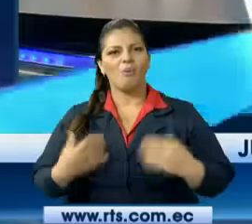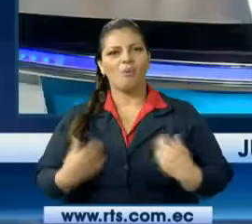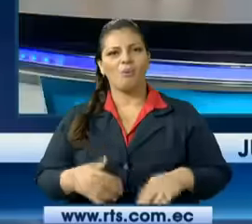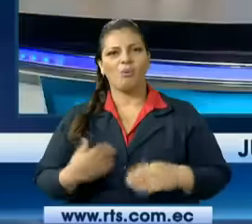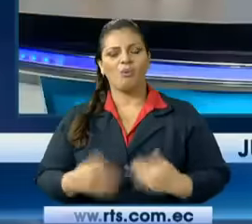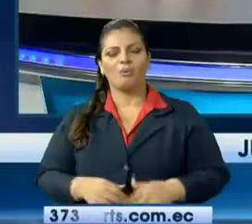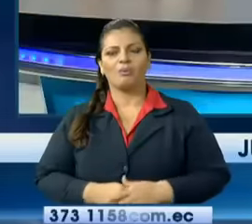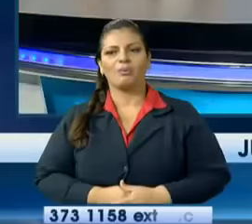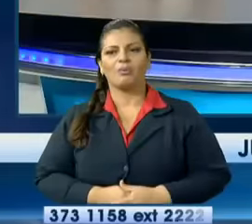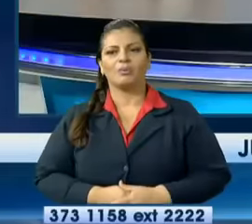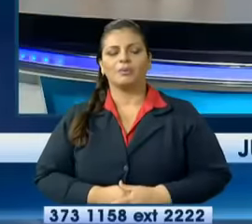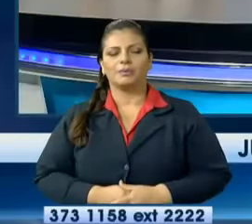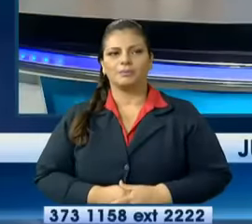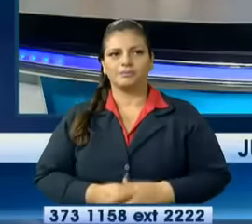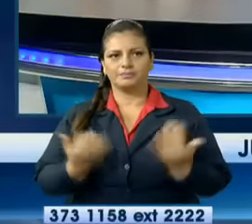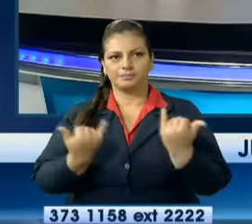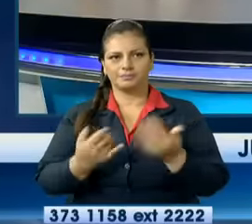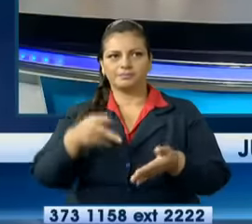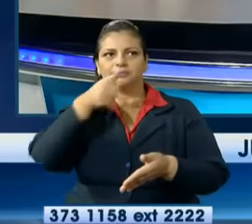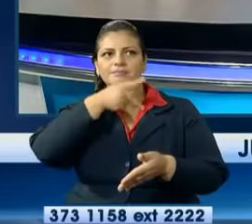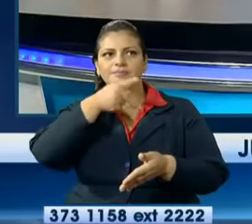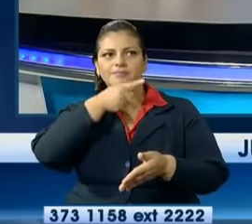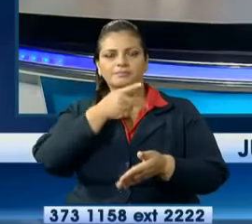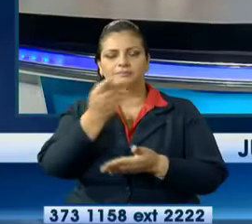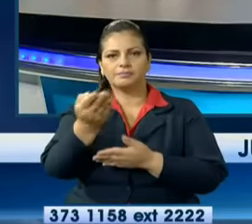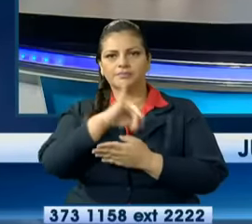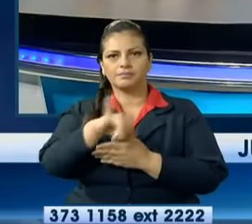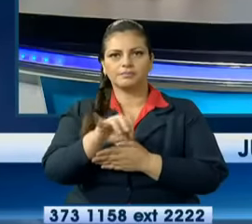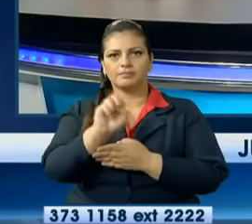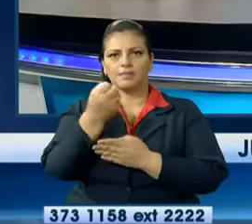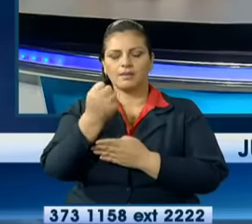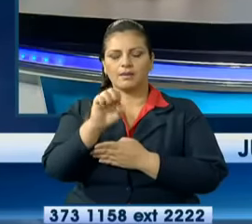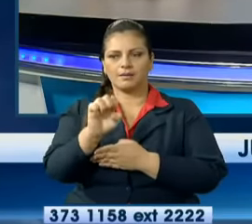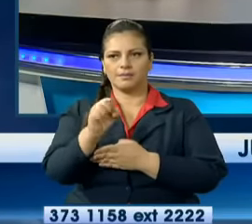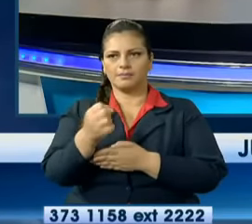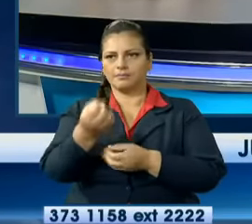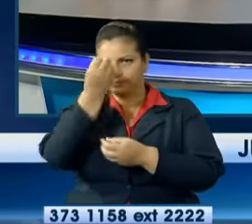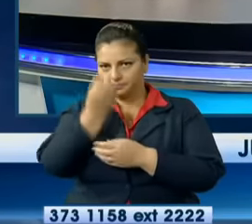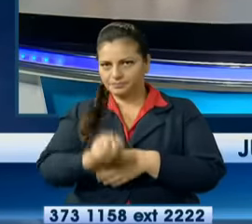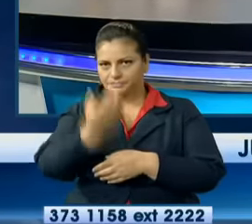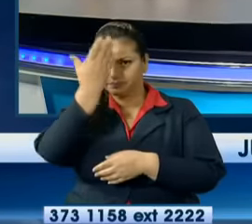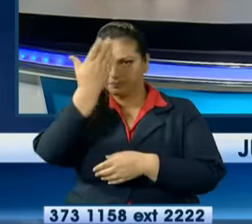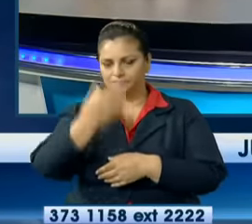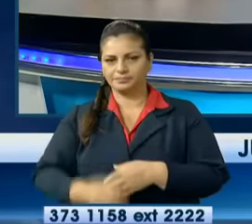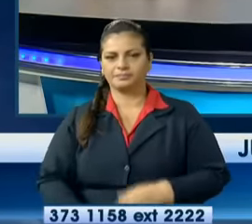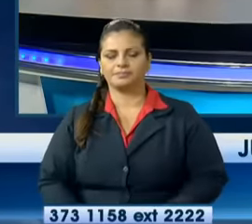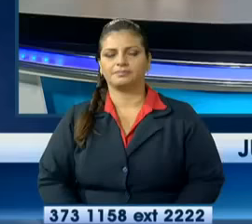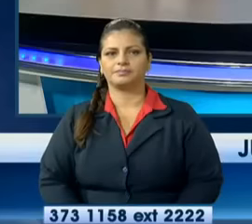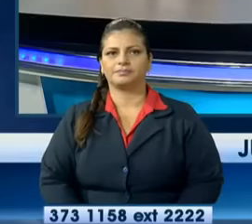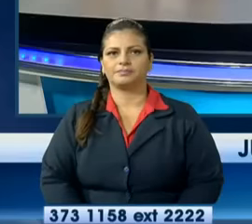y ya está listo. Inmediatamente trasladaremos a Puerto Viejo, provincia de Manabí, que nos dice Morales. José Morales a esta hora. José, buenos días. Buenos días, José.